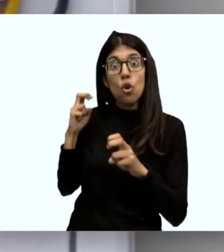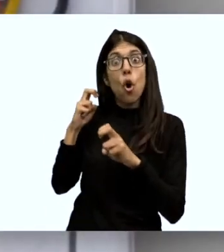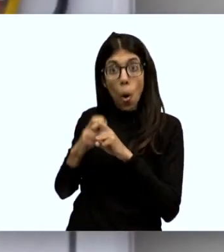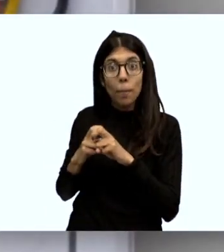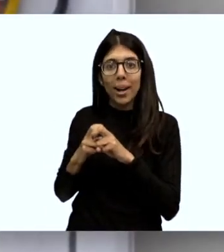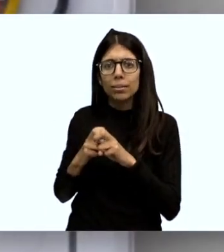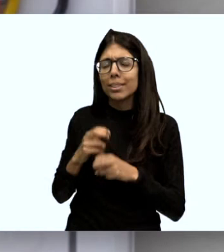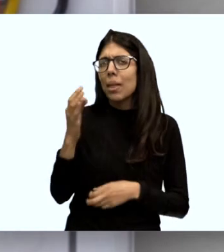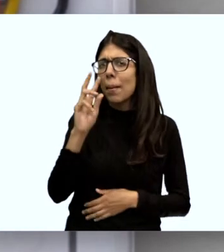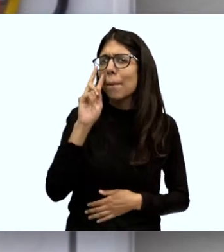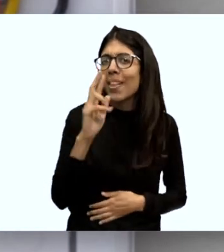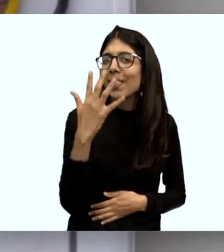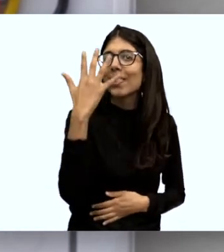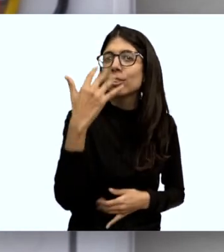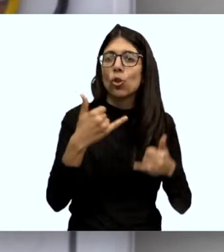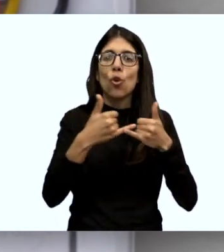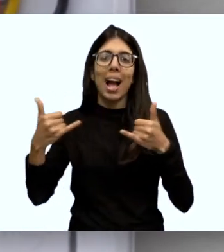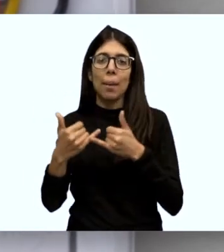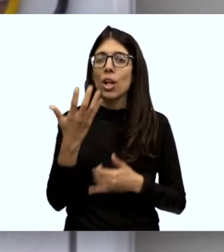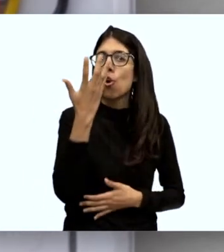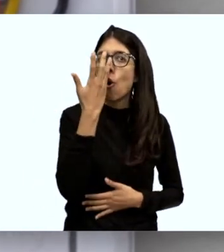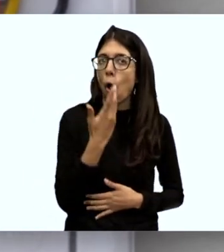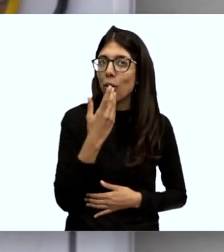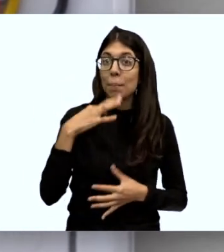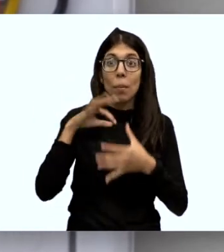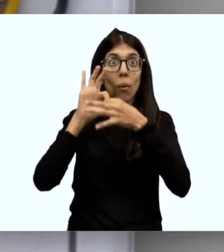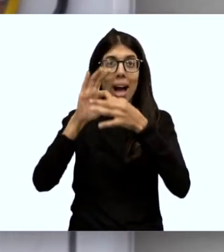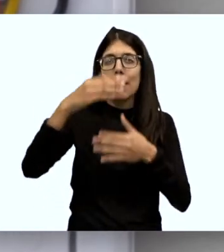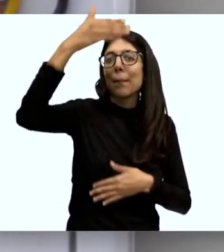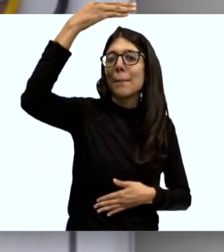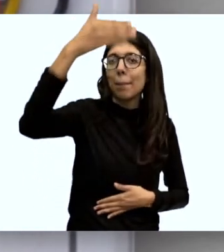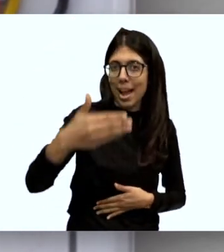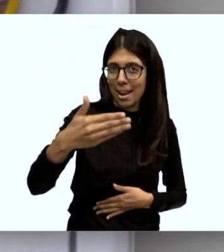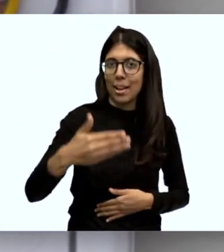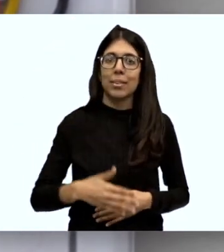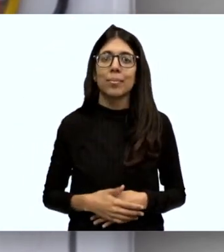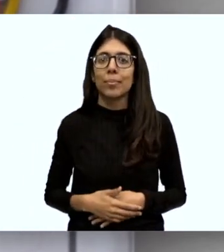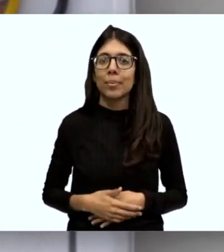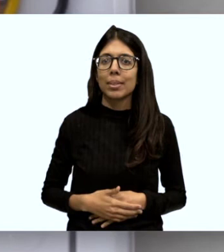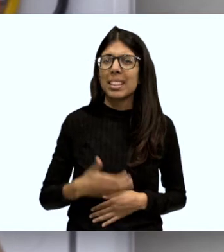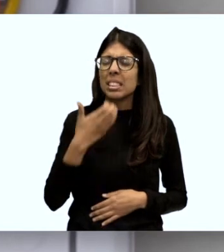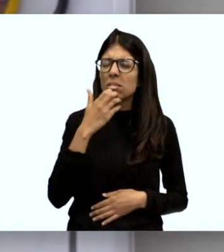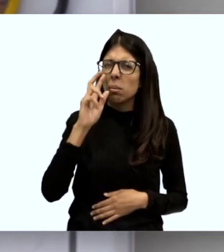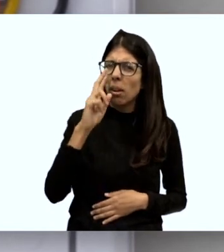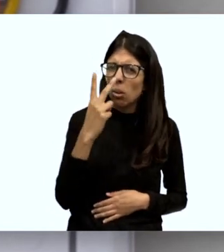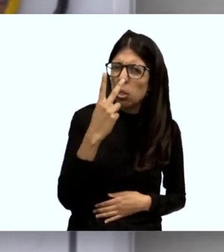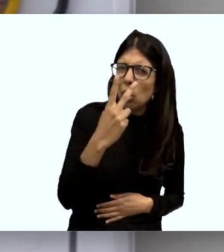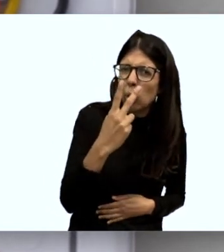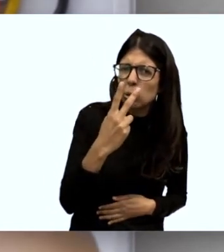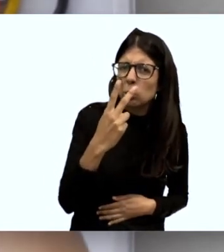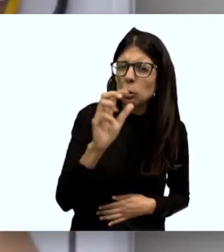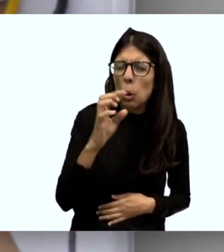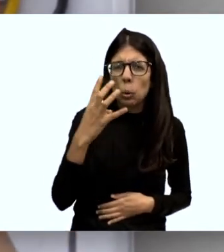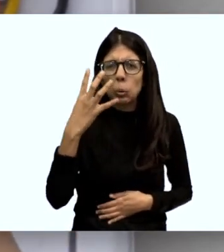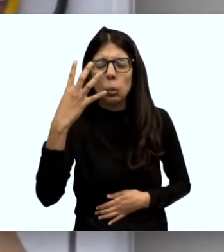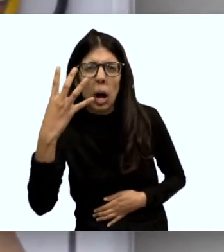deberás encontrar 5 cables de colores saliendo de la pared conectados al telefonillo. En caso de que encuentres solo 2, o en algunos